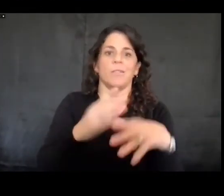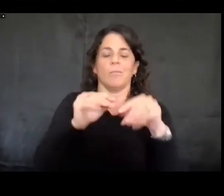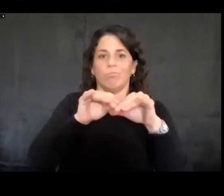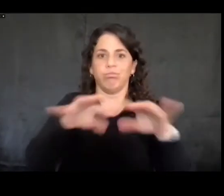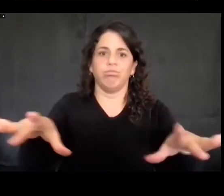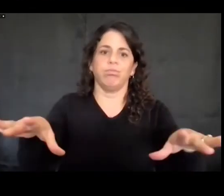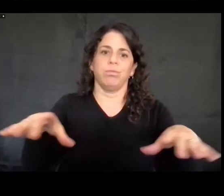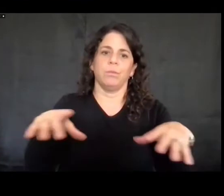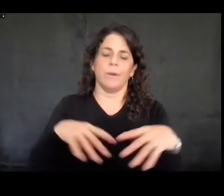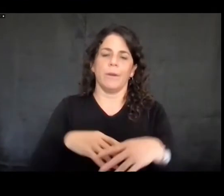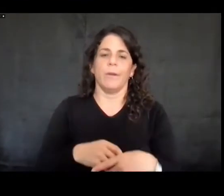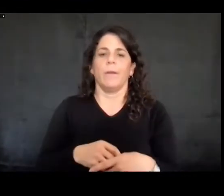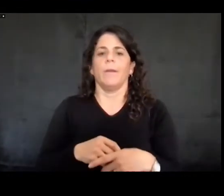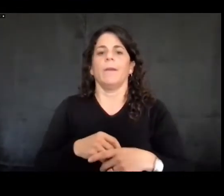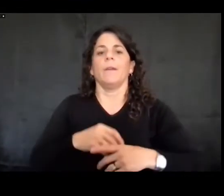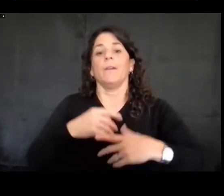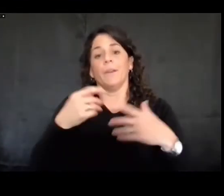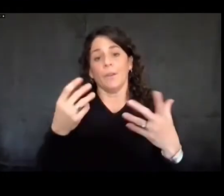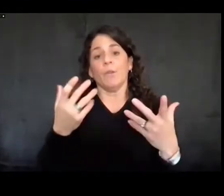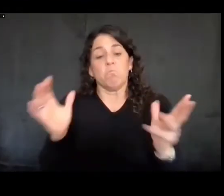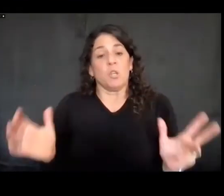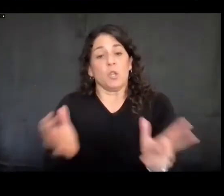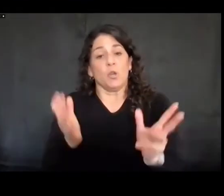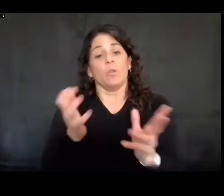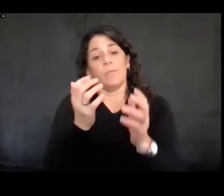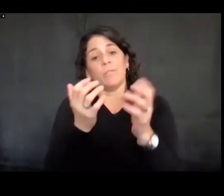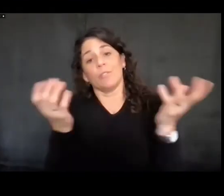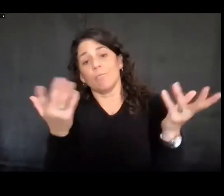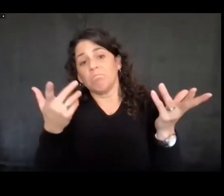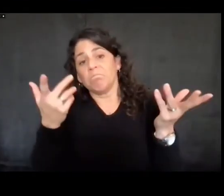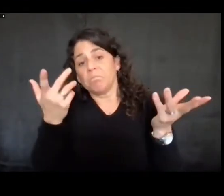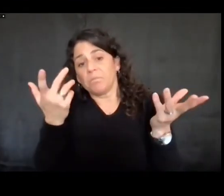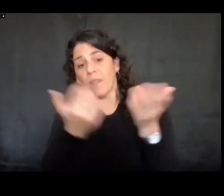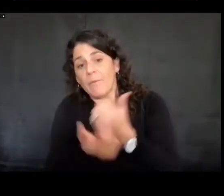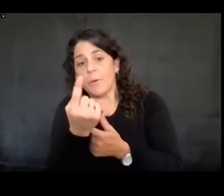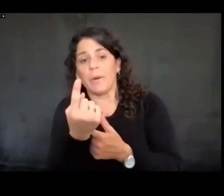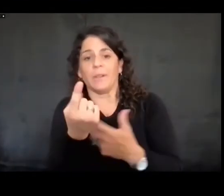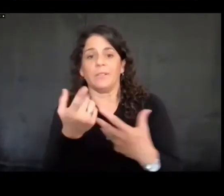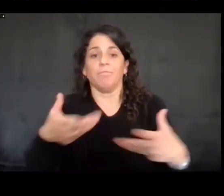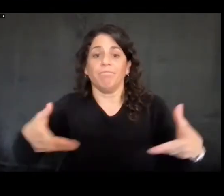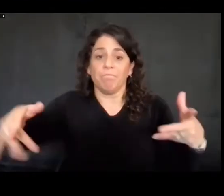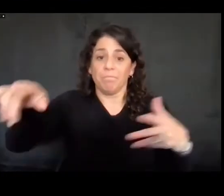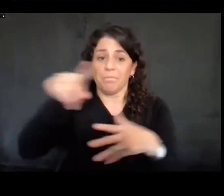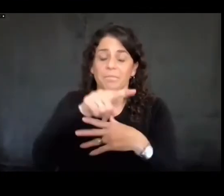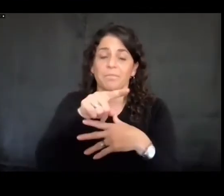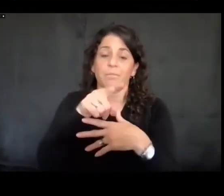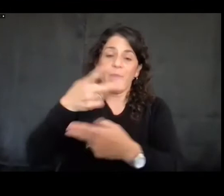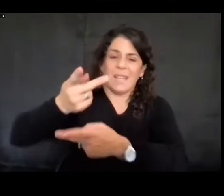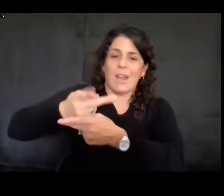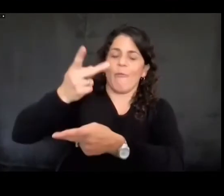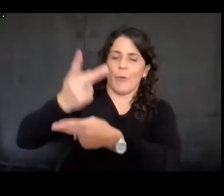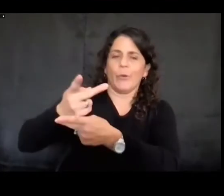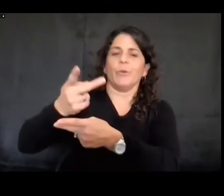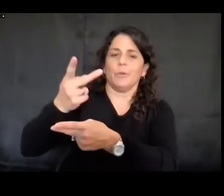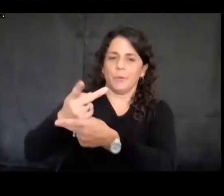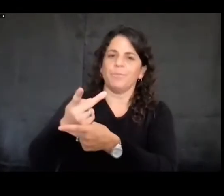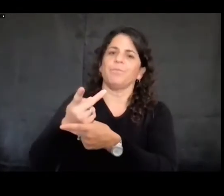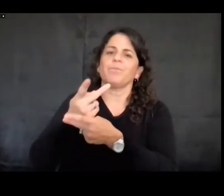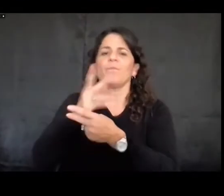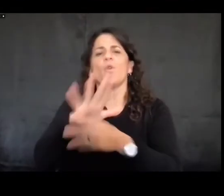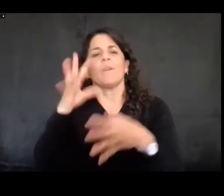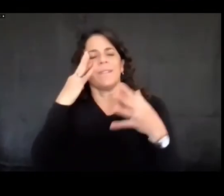causar una propagación y los exhortos todos de realmente tener mucho cuidado